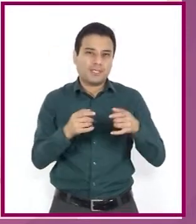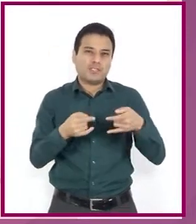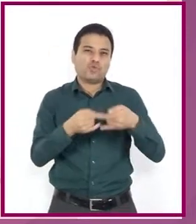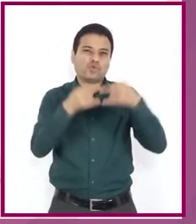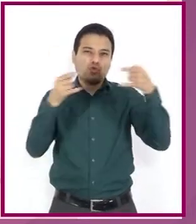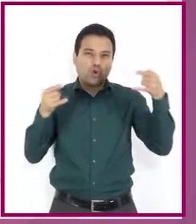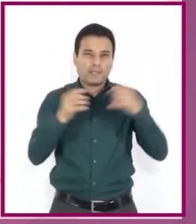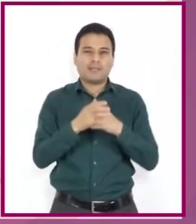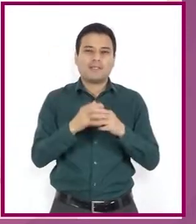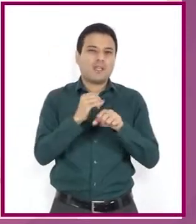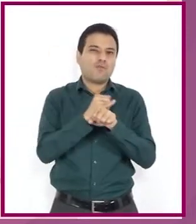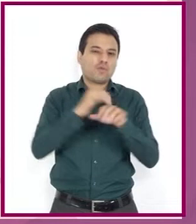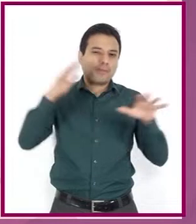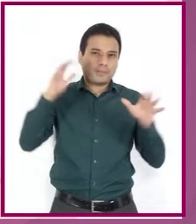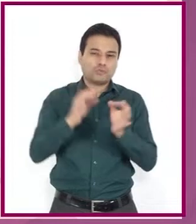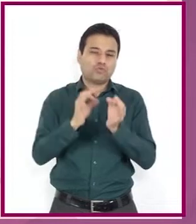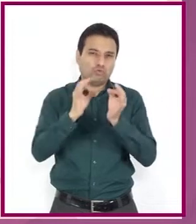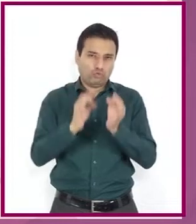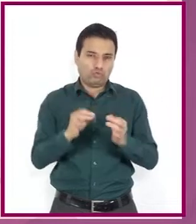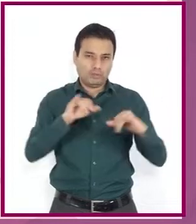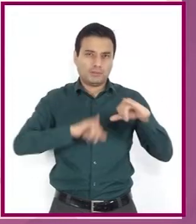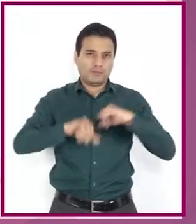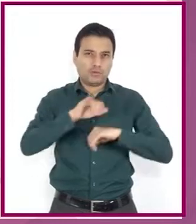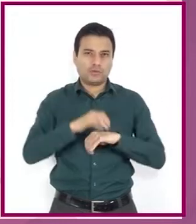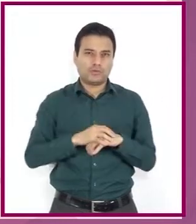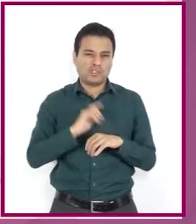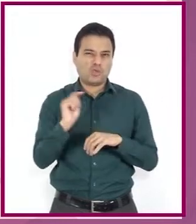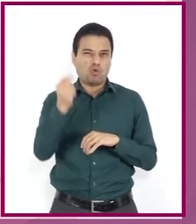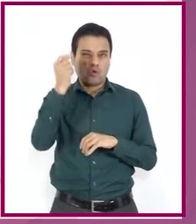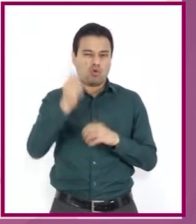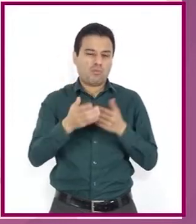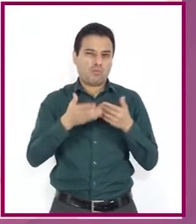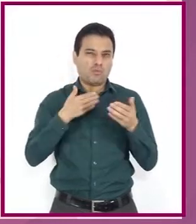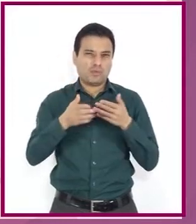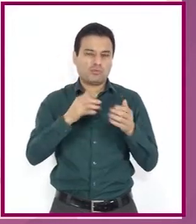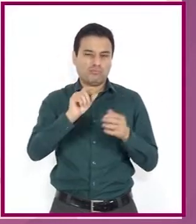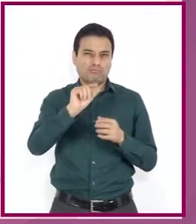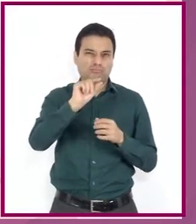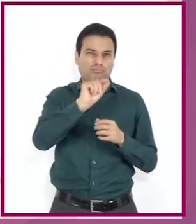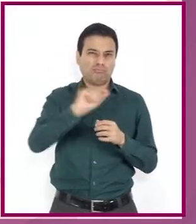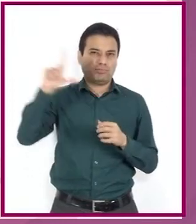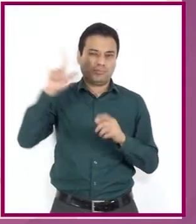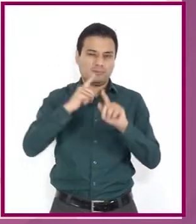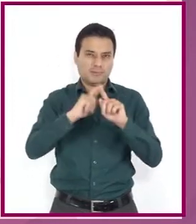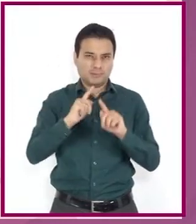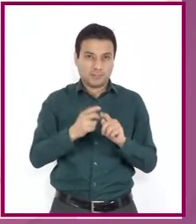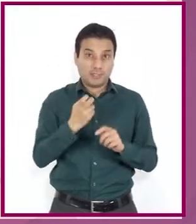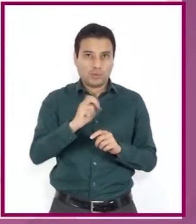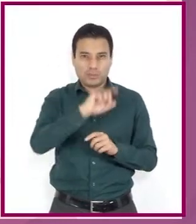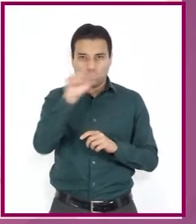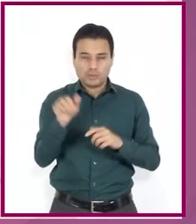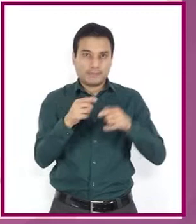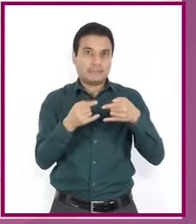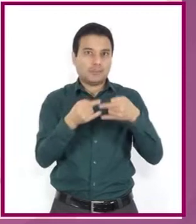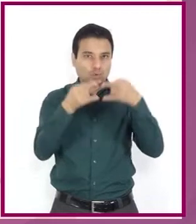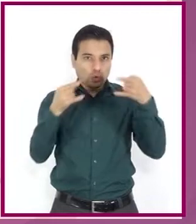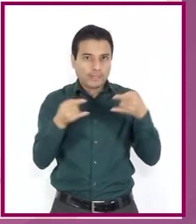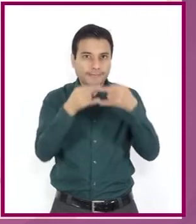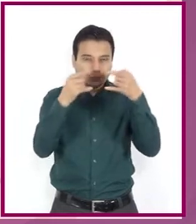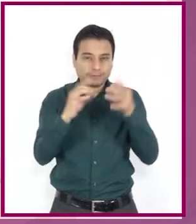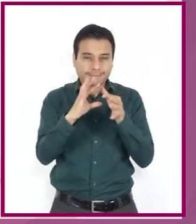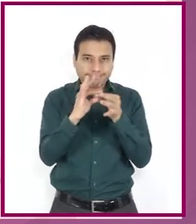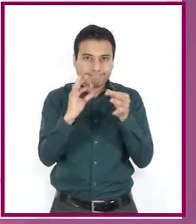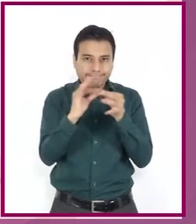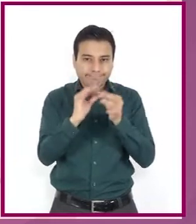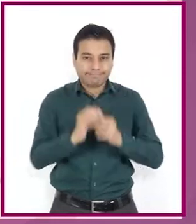y descubrimientos científicos o tecnológicos que se toman como base para relatar hechos